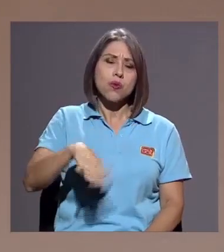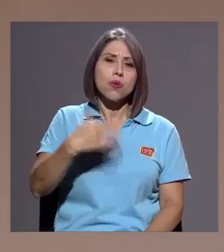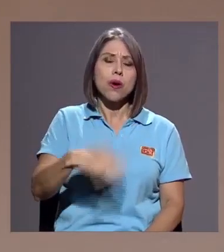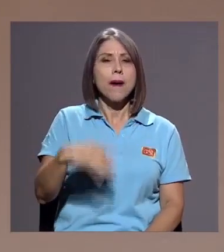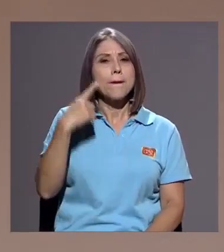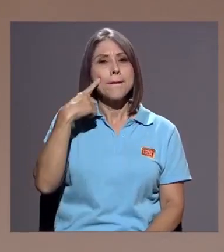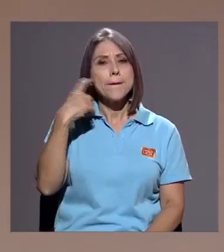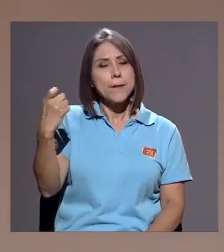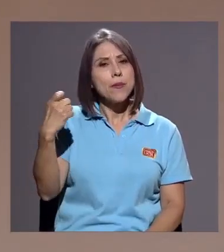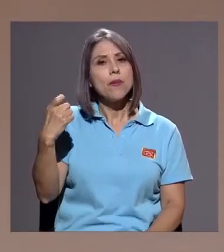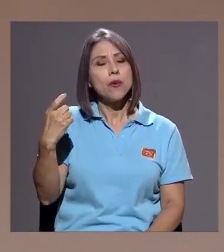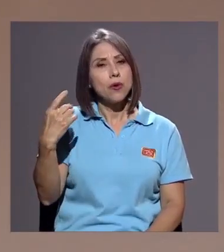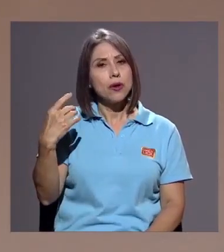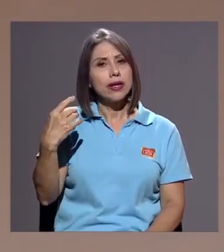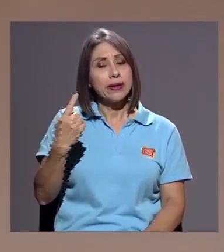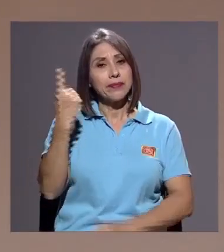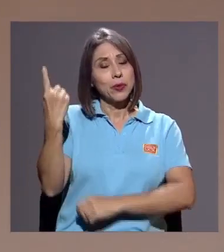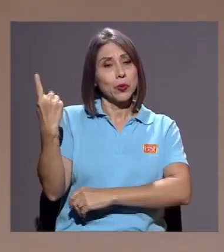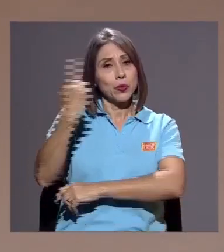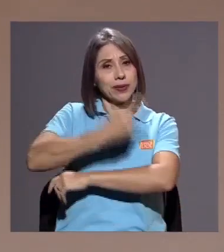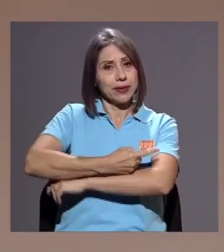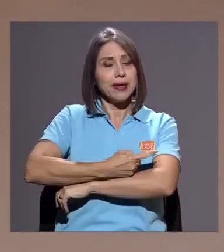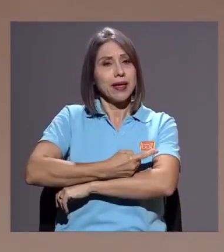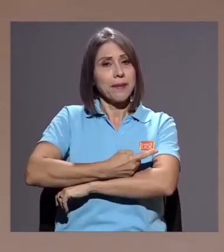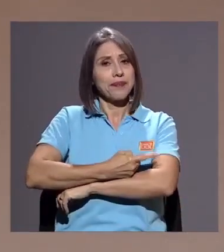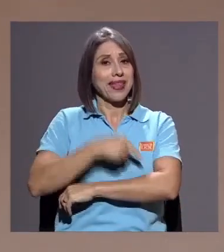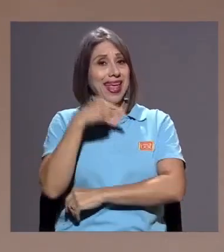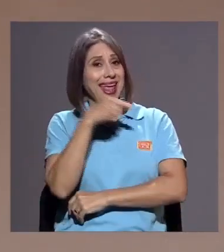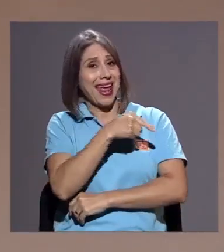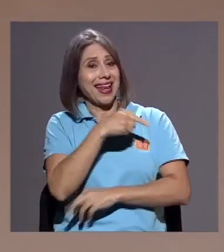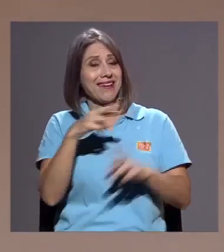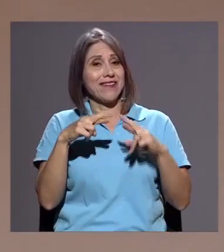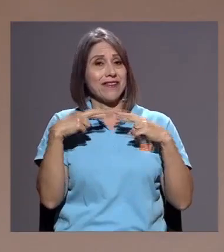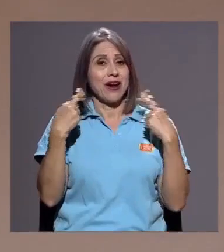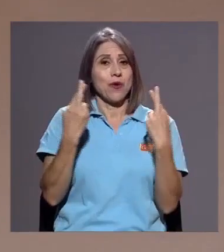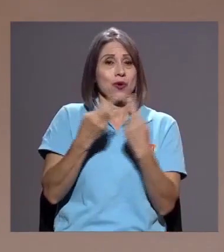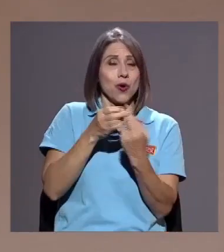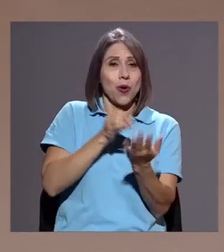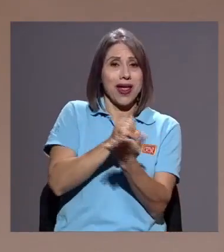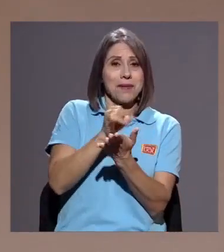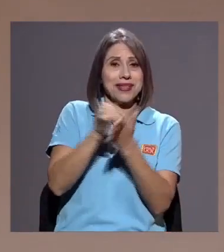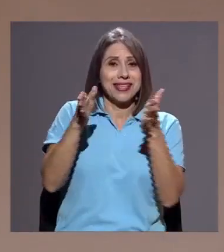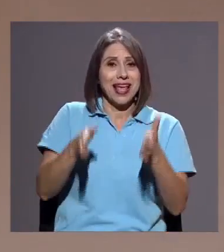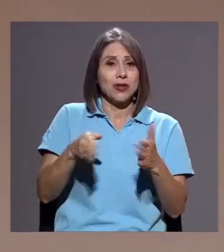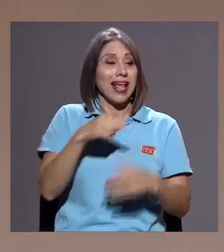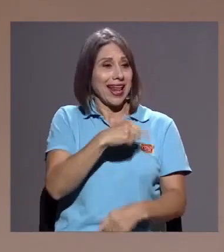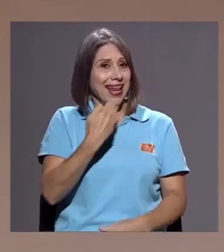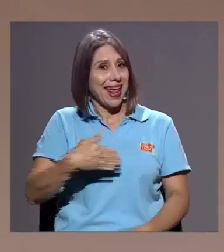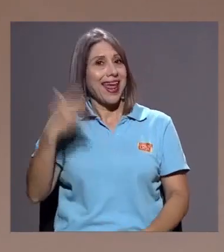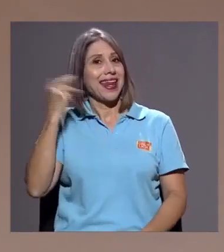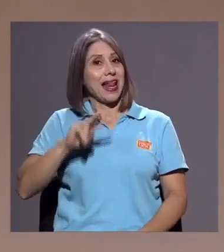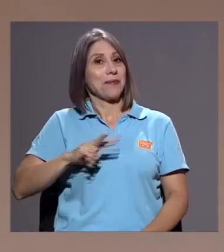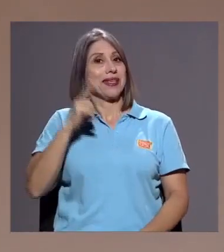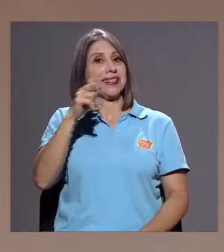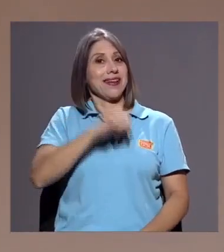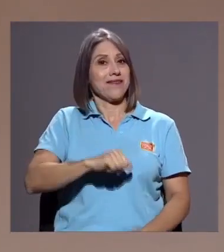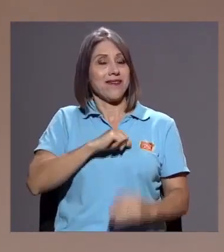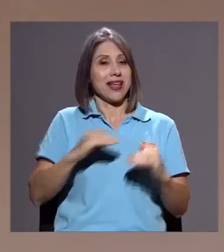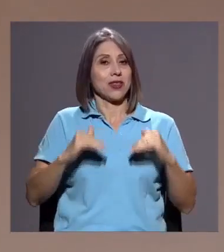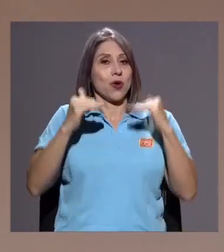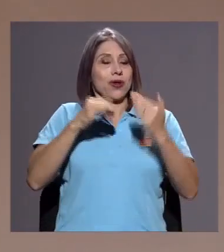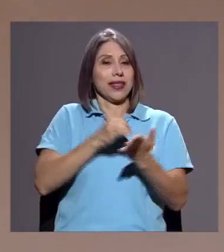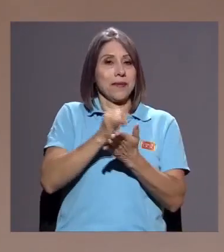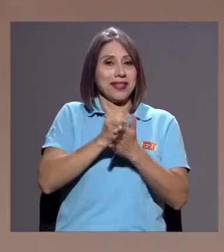porque un día él reunió a los investigadores, él era el vicerrector de investigación, y reunió a